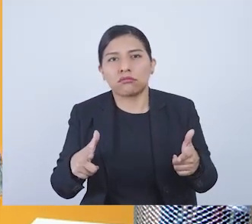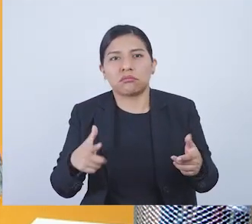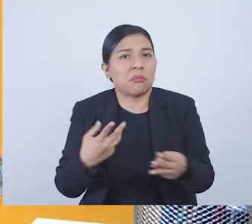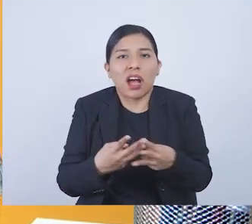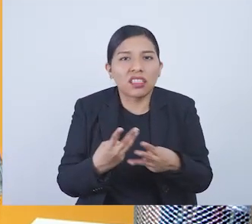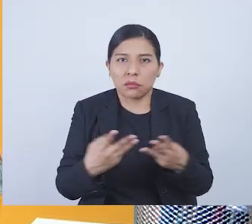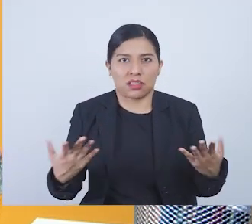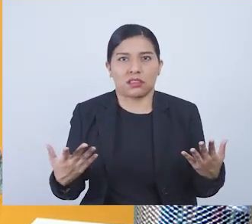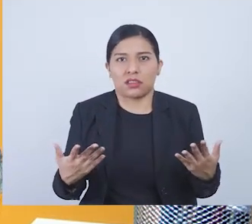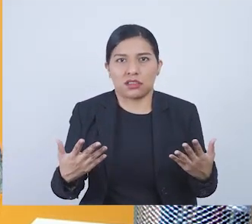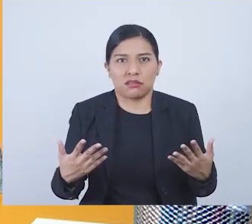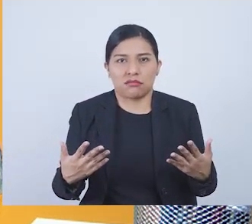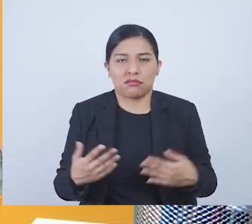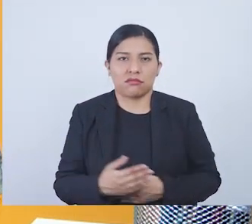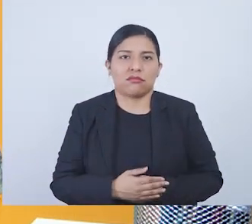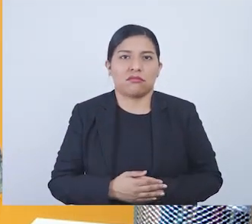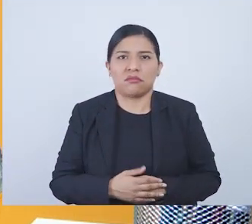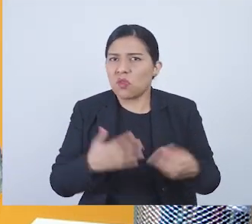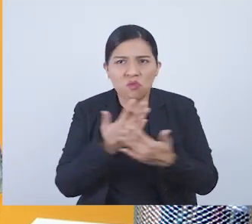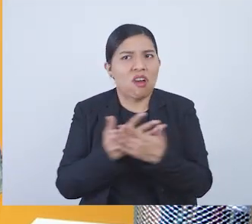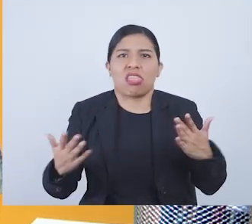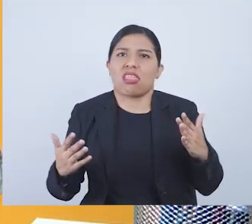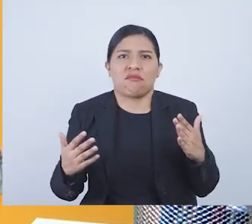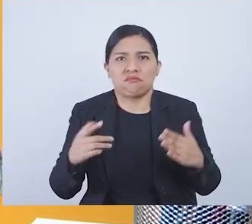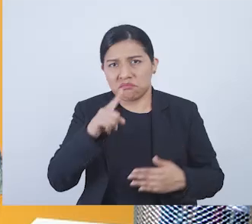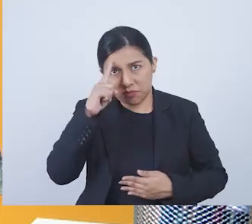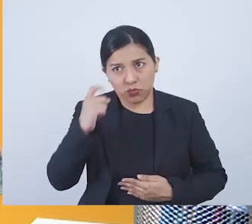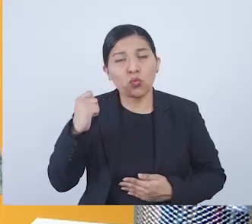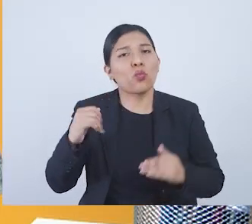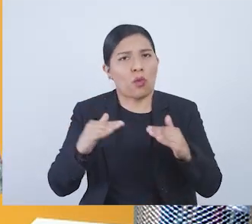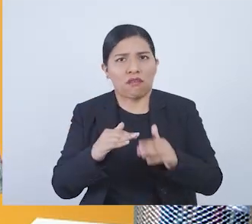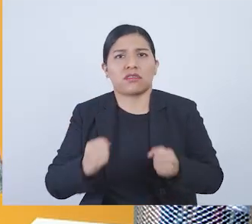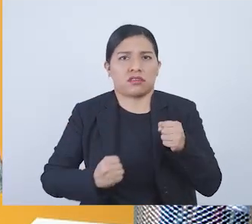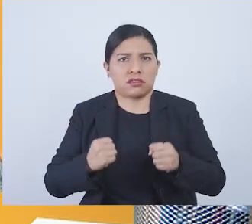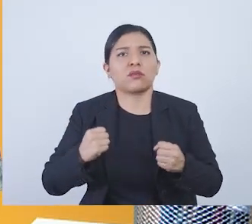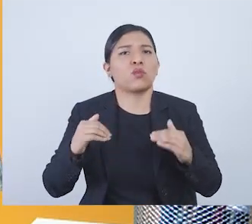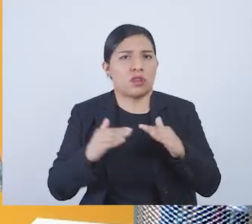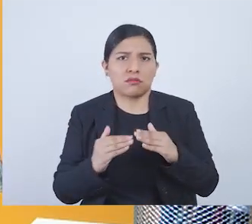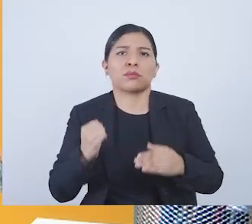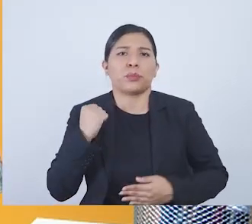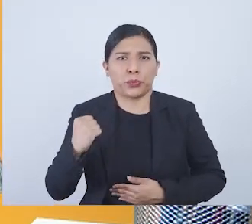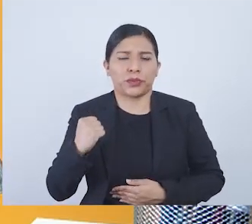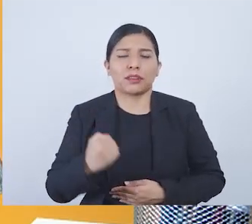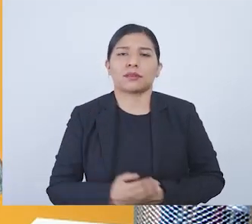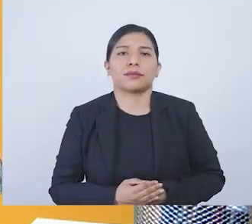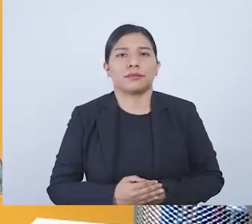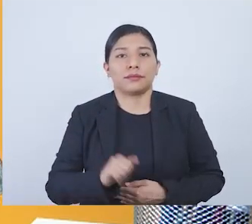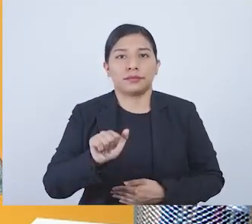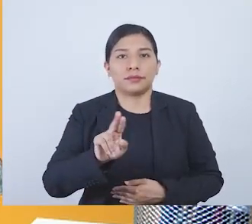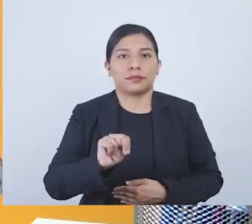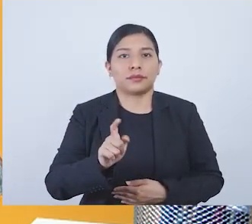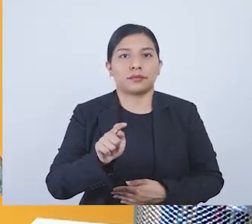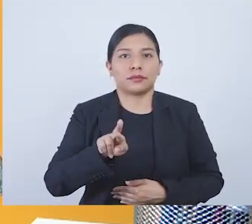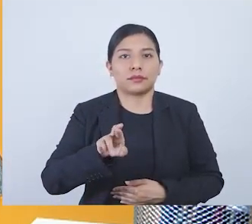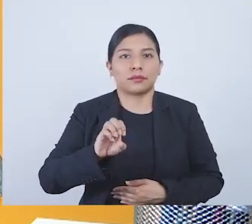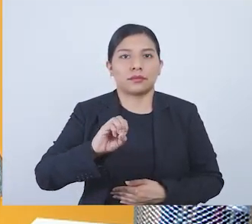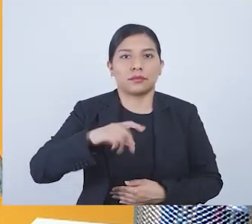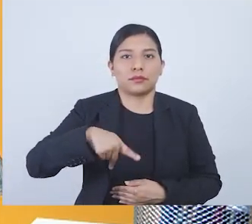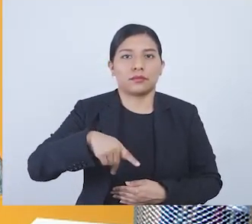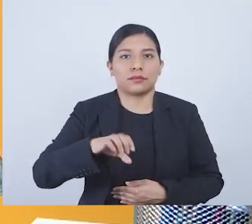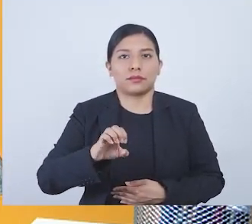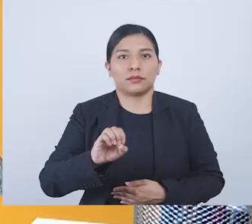matemática puede ser otra. Entonces, la antropología nos dice de que en el sistema